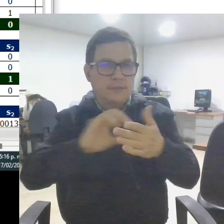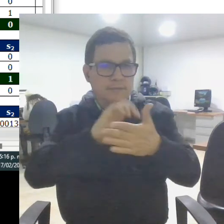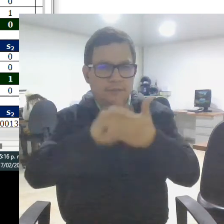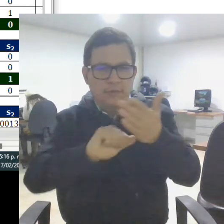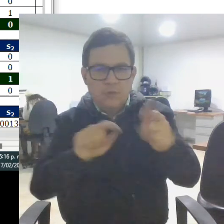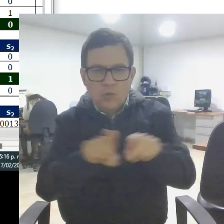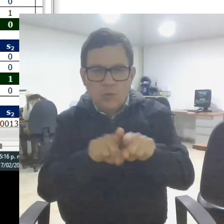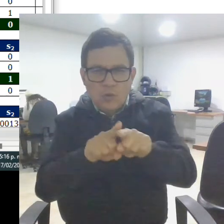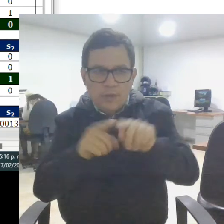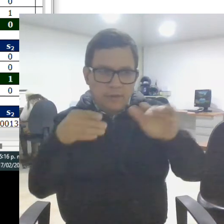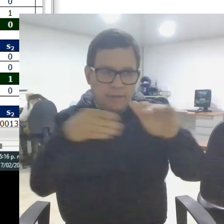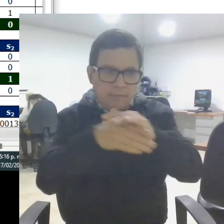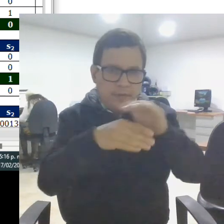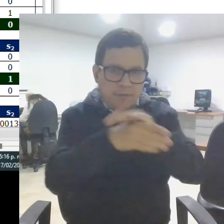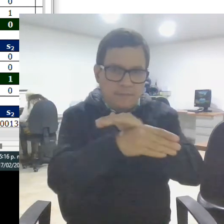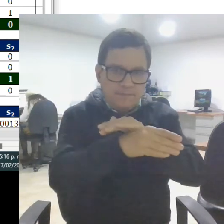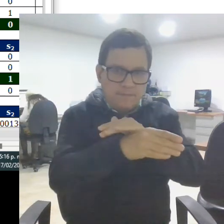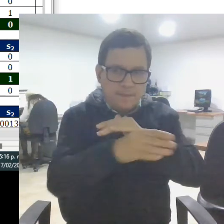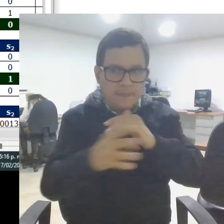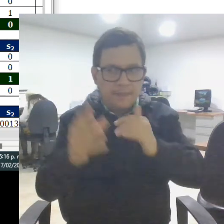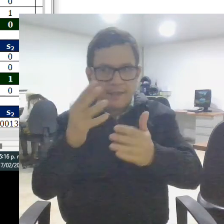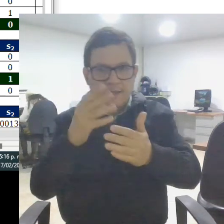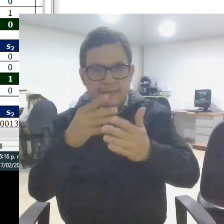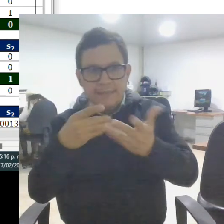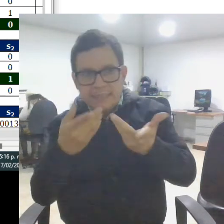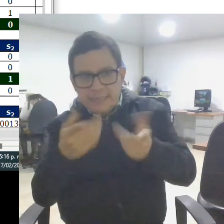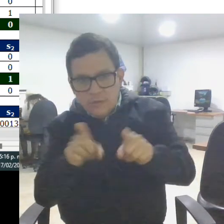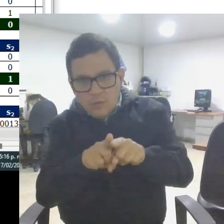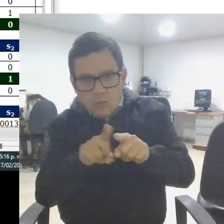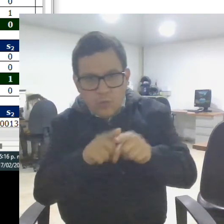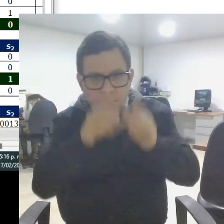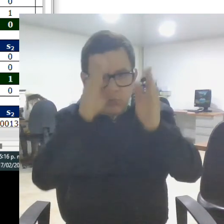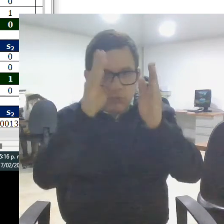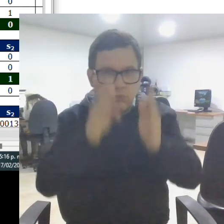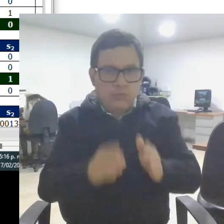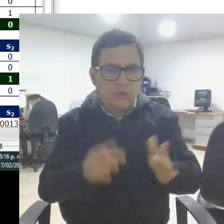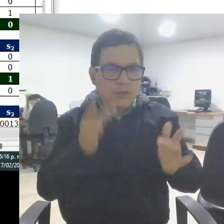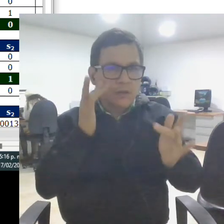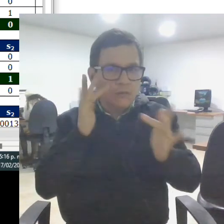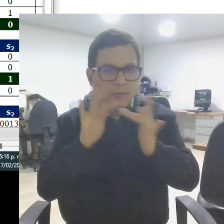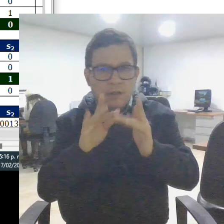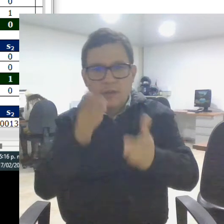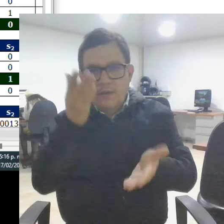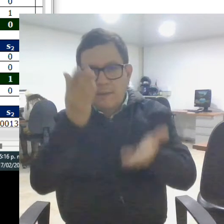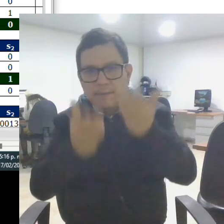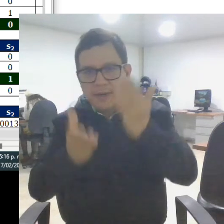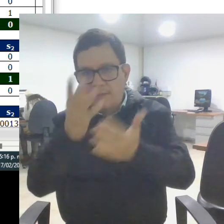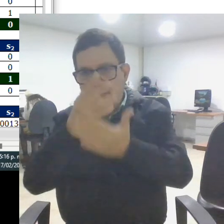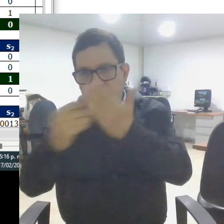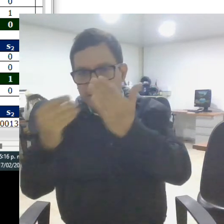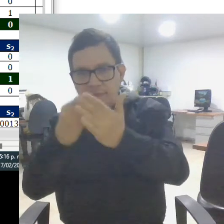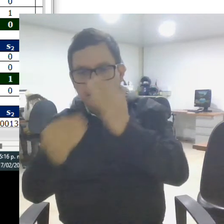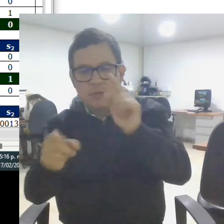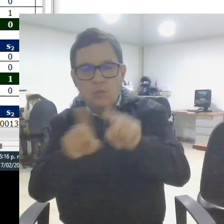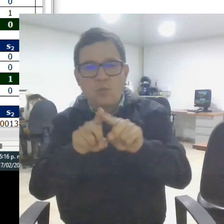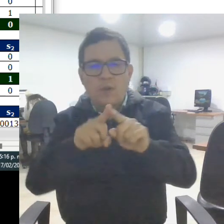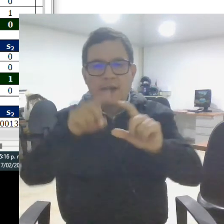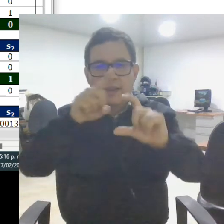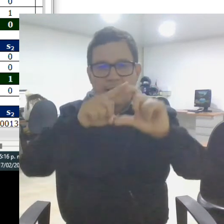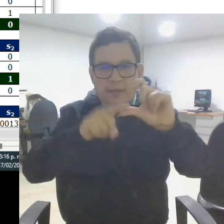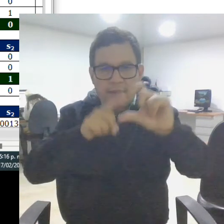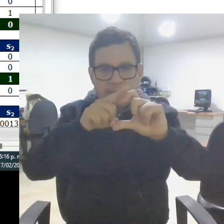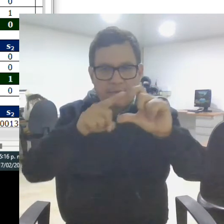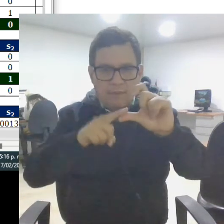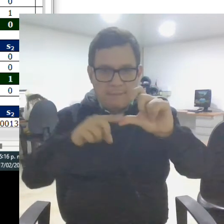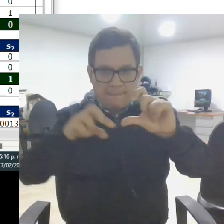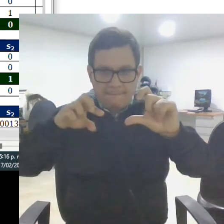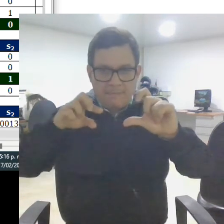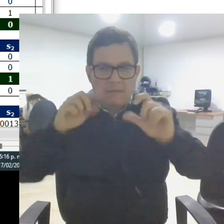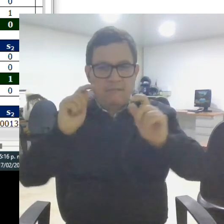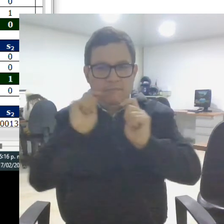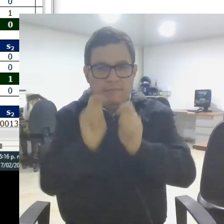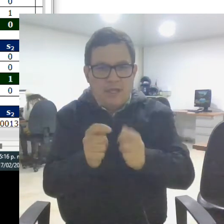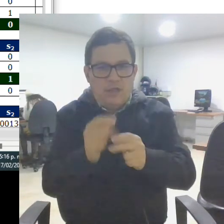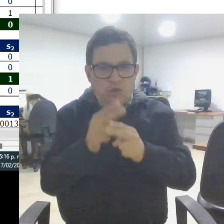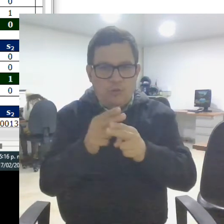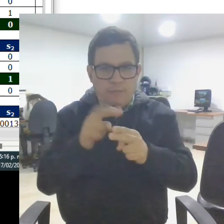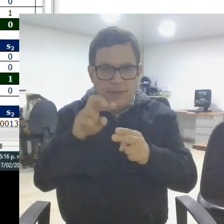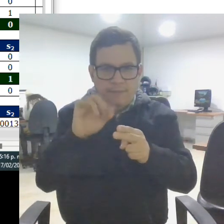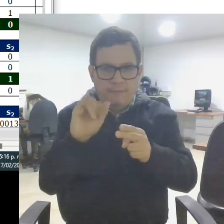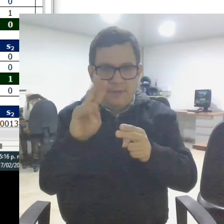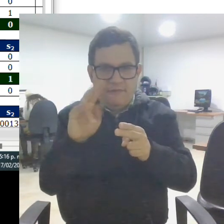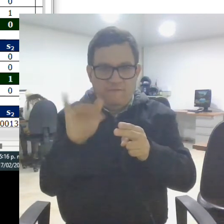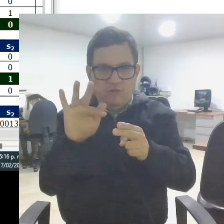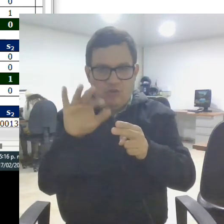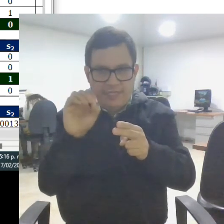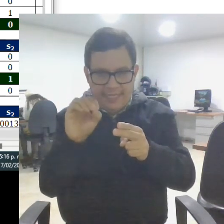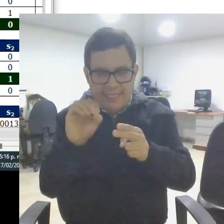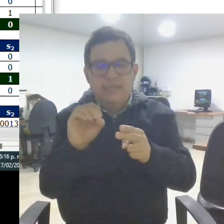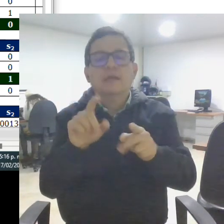como columna entrante. El renglón asociado con la variable saliente se denominará ecuación pivote. Y el elemento de la